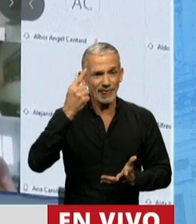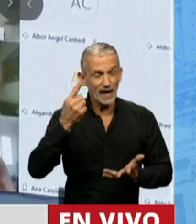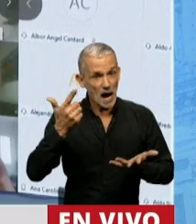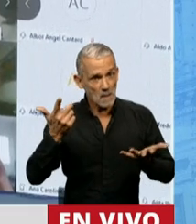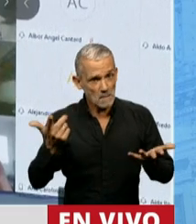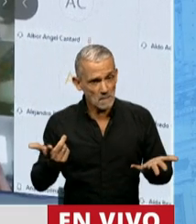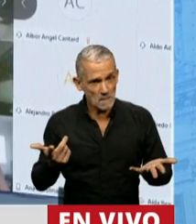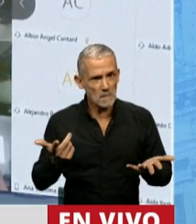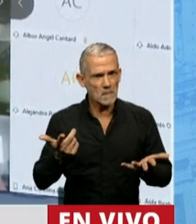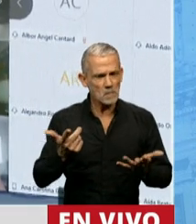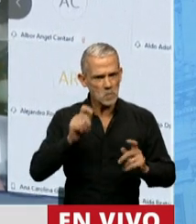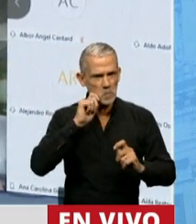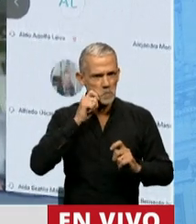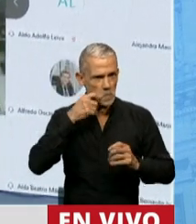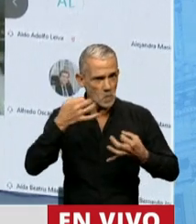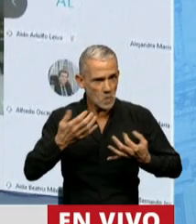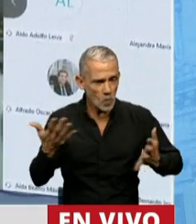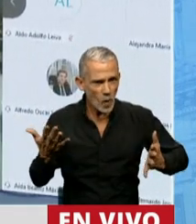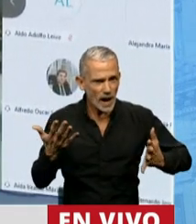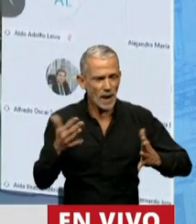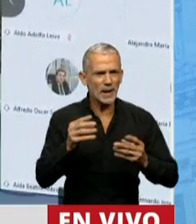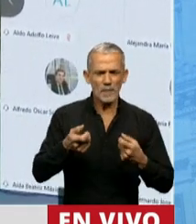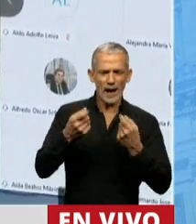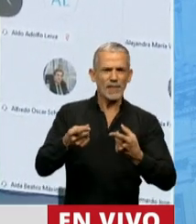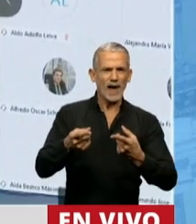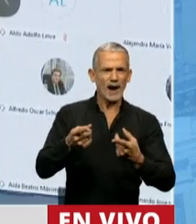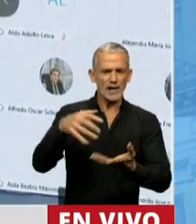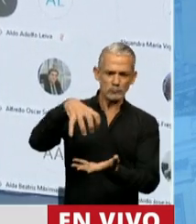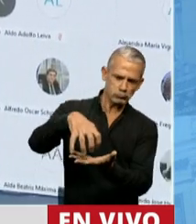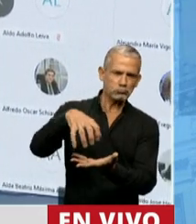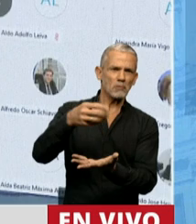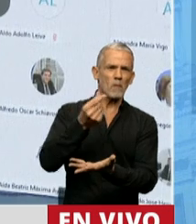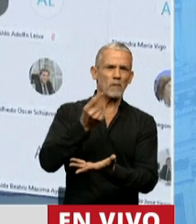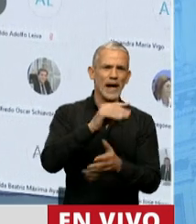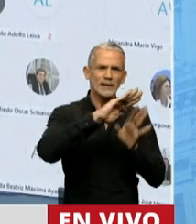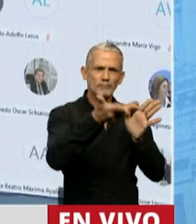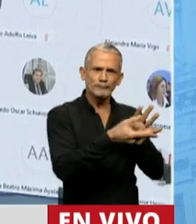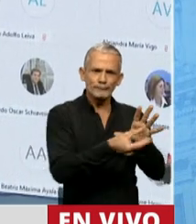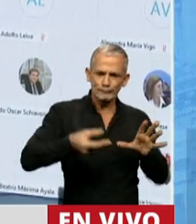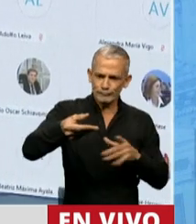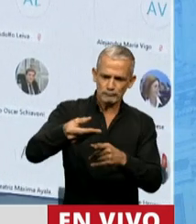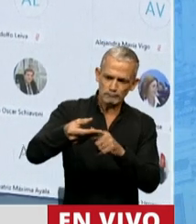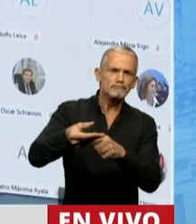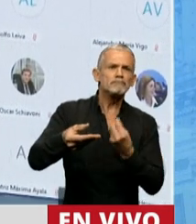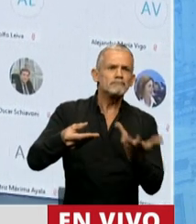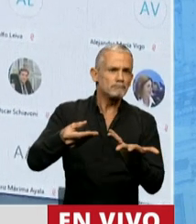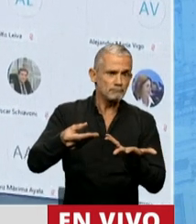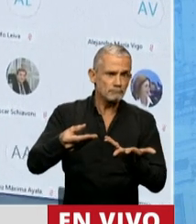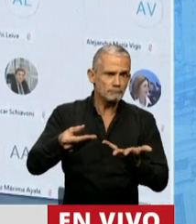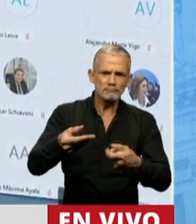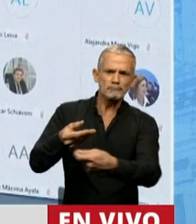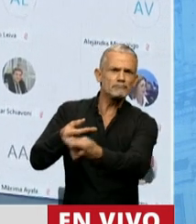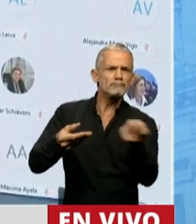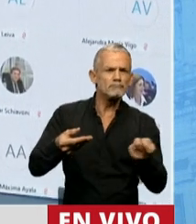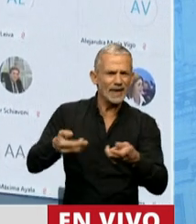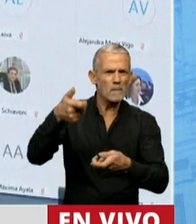iniciativa atractiva desde el punto de vista de darle eh utilidad a estos fondos